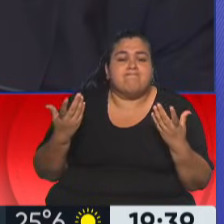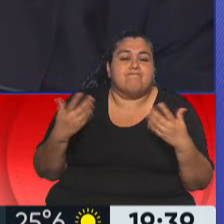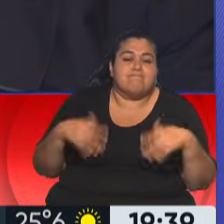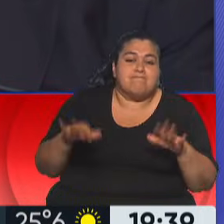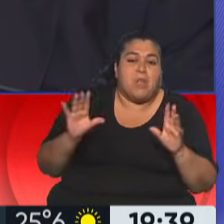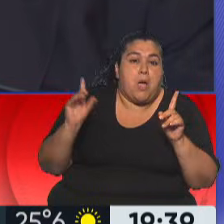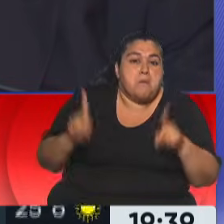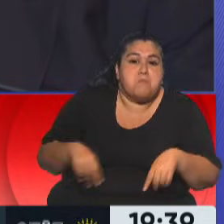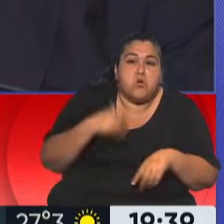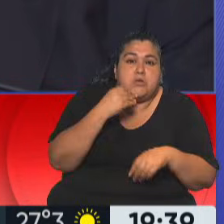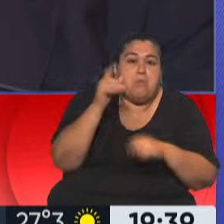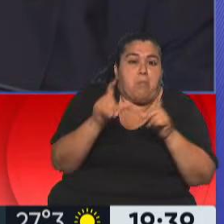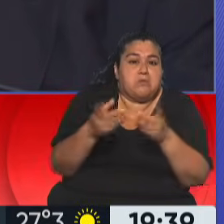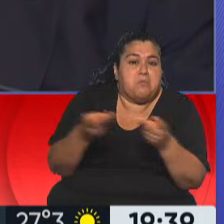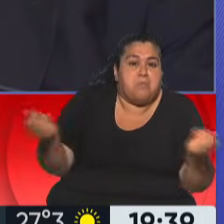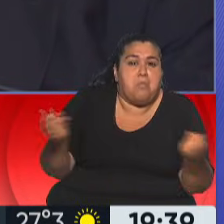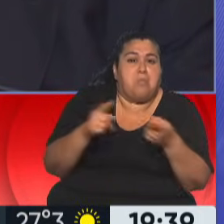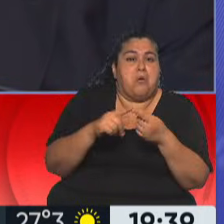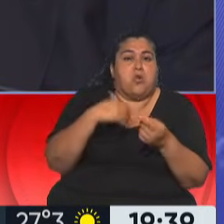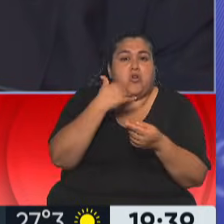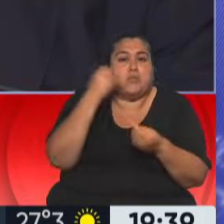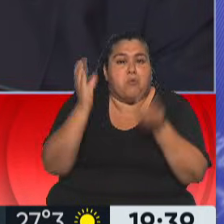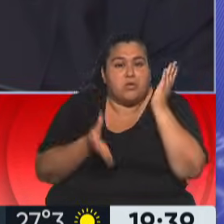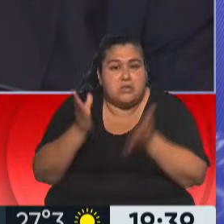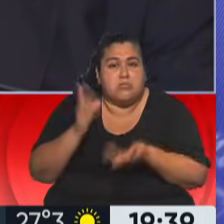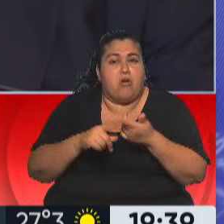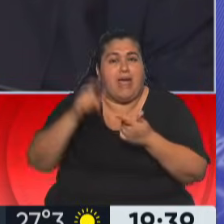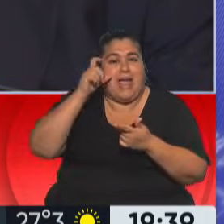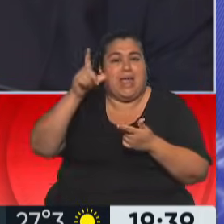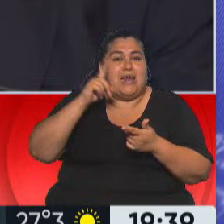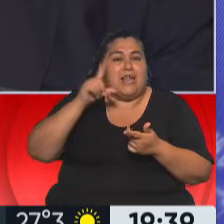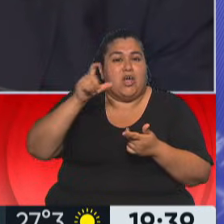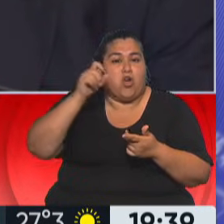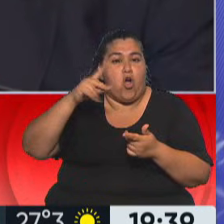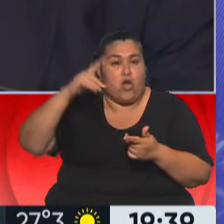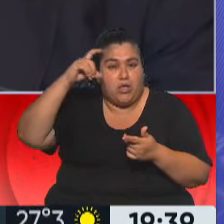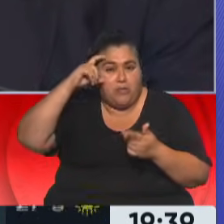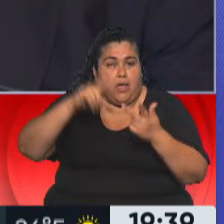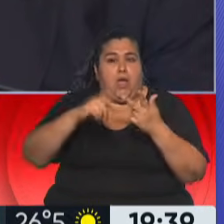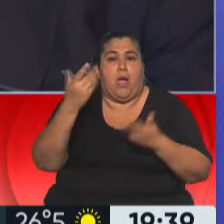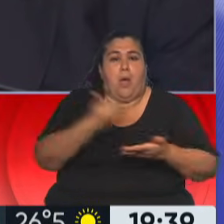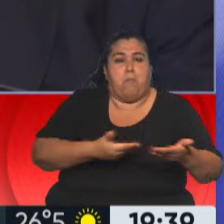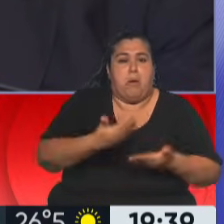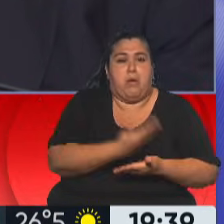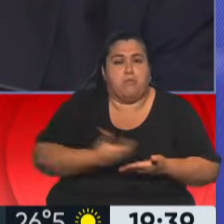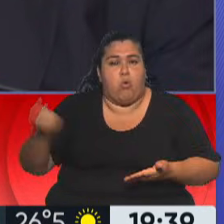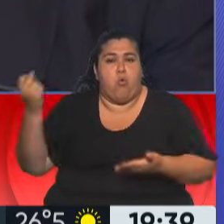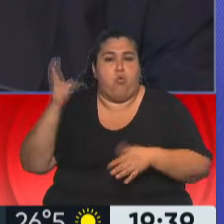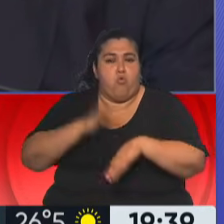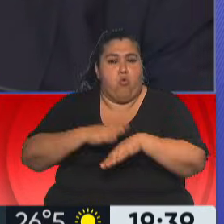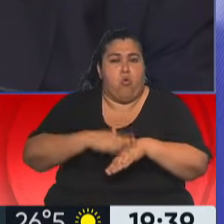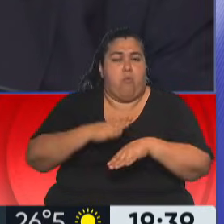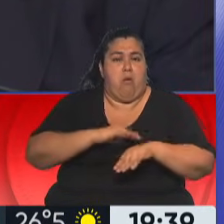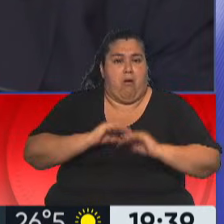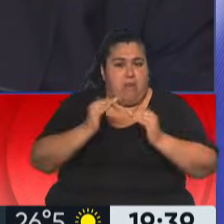no se sabe absolutamente nada, no se sabe si hay un centro de torturas que es el Helicoide, hay personas que han perdido a sus bebés a raíz de las torturas, creo que hay una